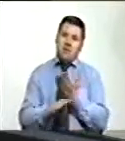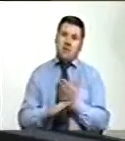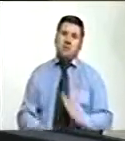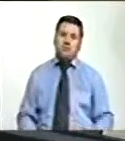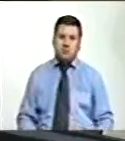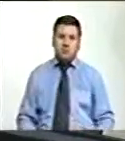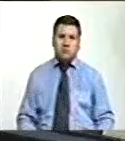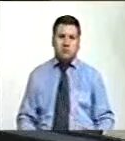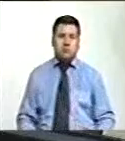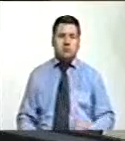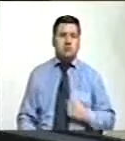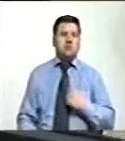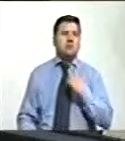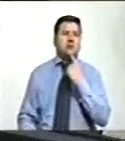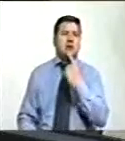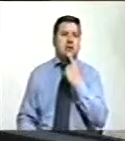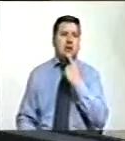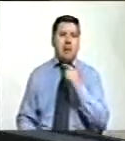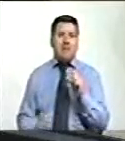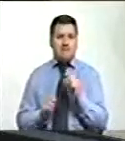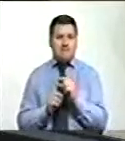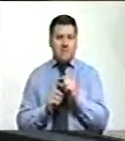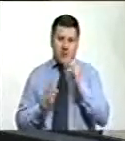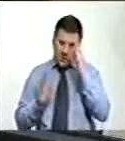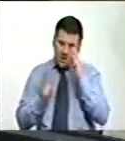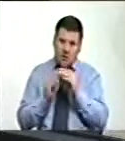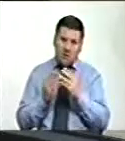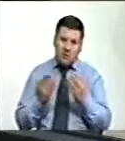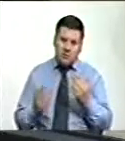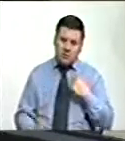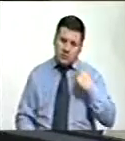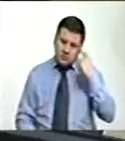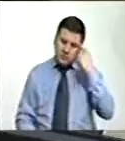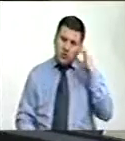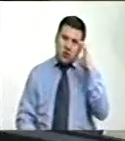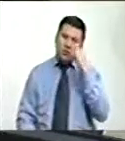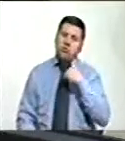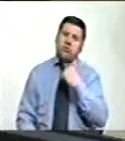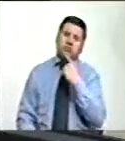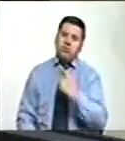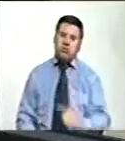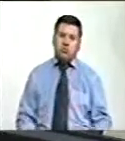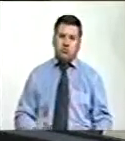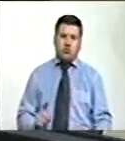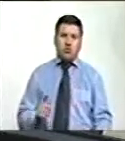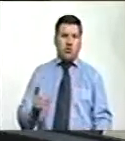que dije en ese sentido, de manera cordial, pensando en el país, no fueran utilizadas